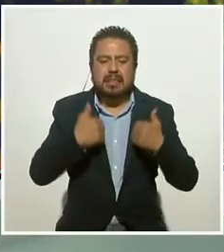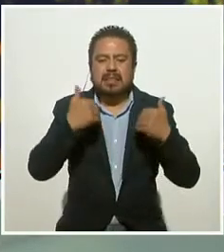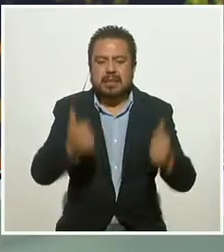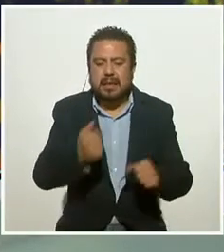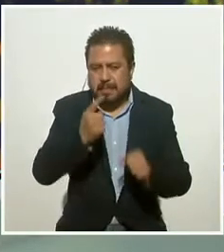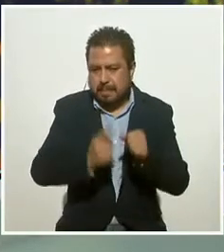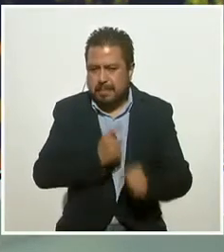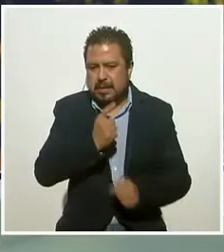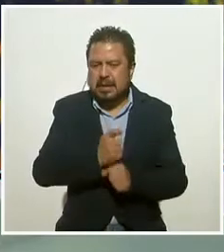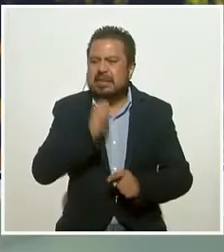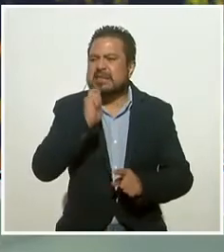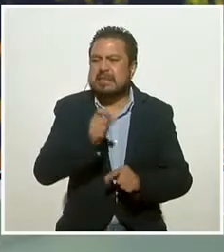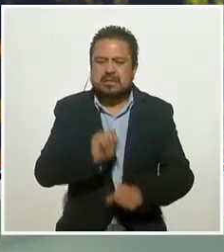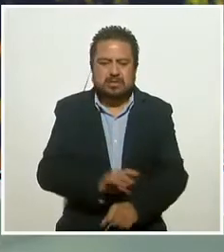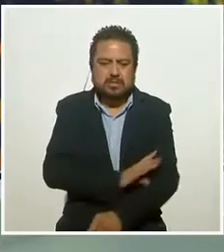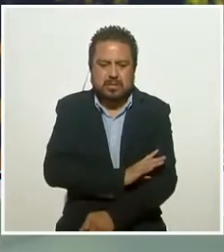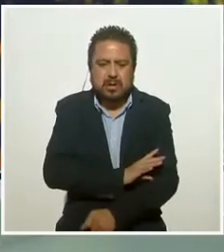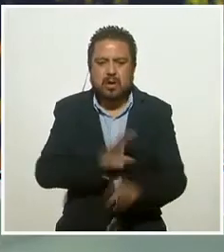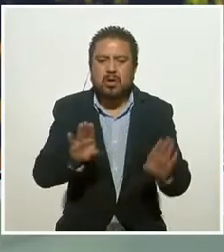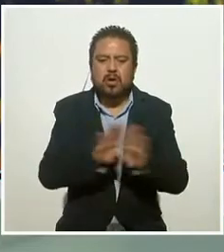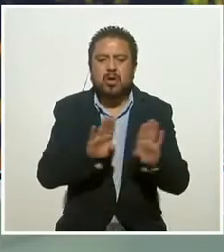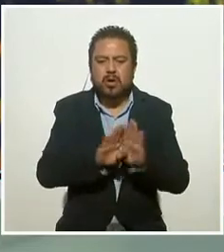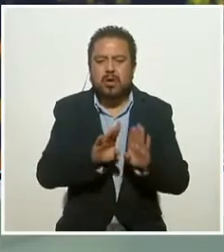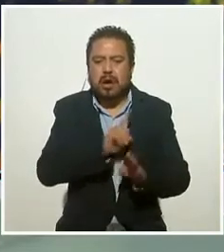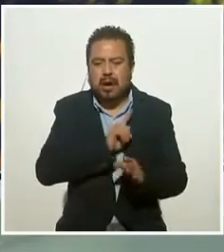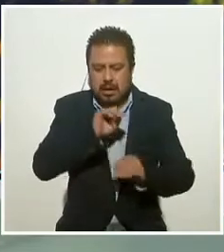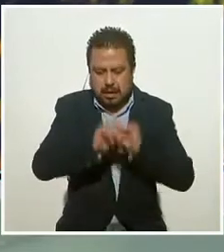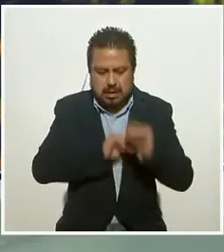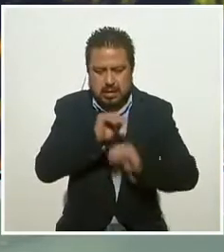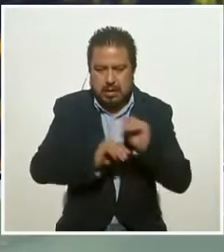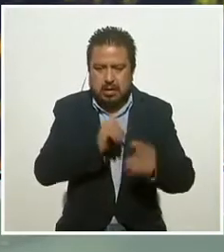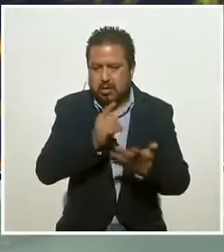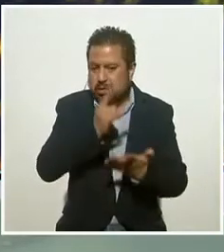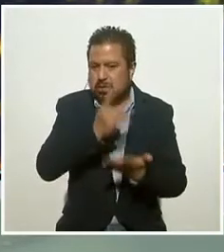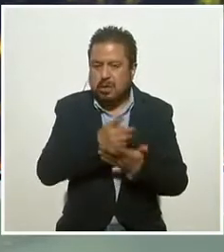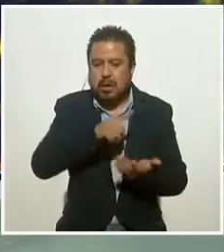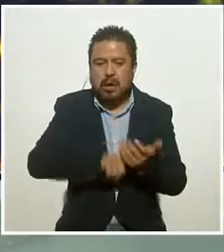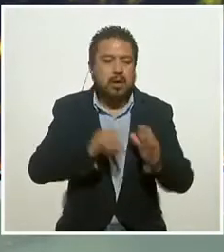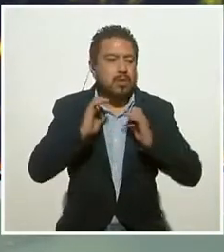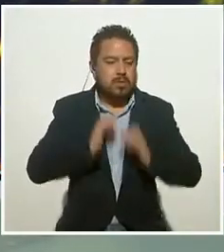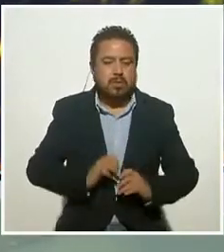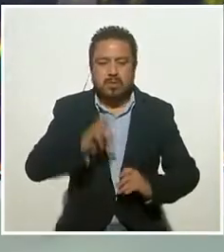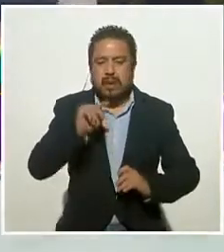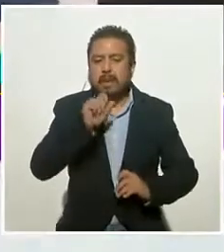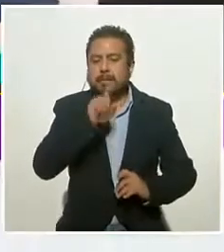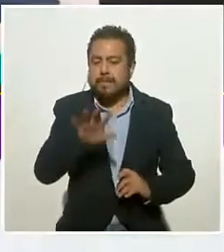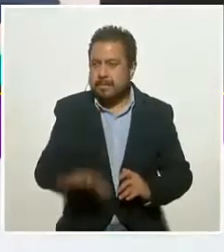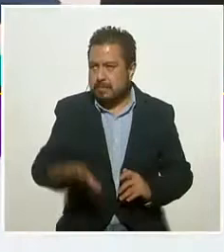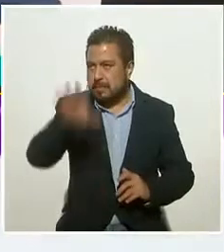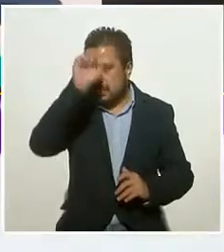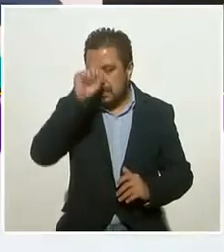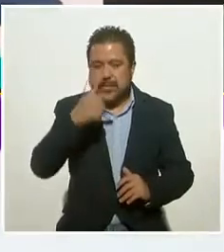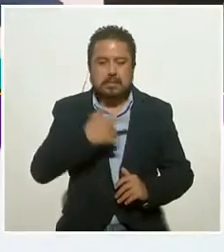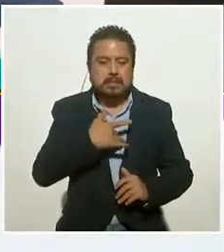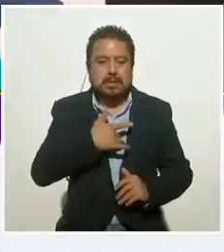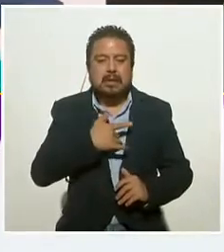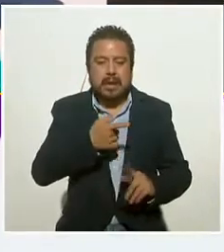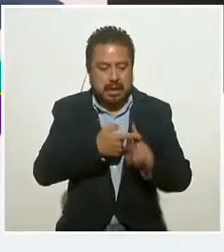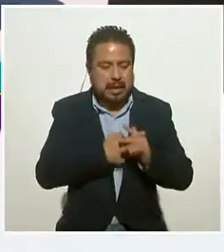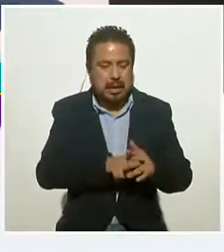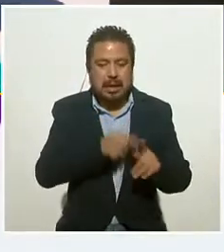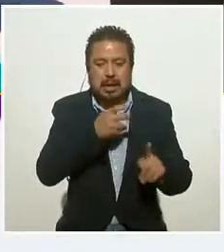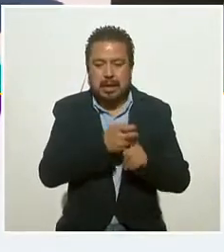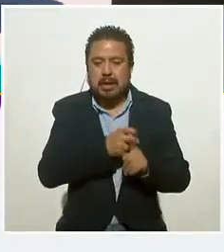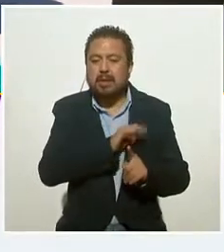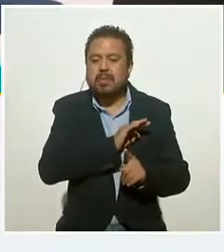primero, de qué son las emociones, cómo tienen este componente que no solamente afecta a mi cuerpo, sino mi percepción, y a partir de eso